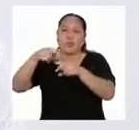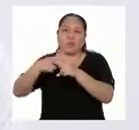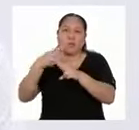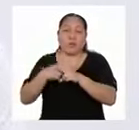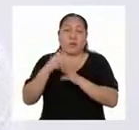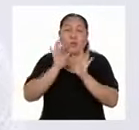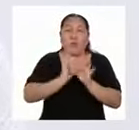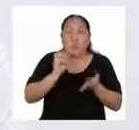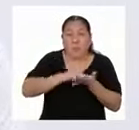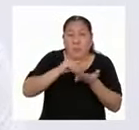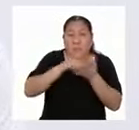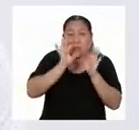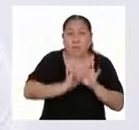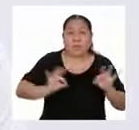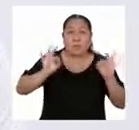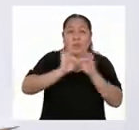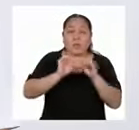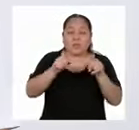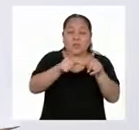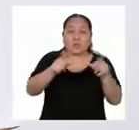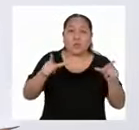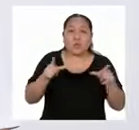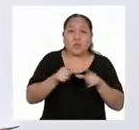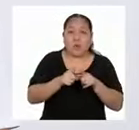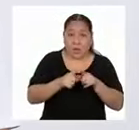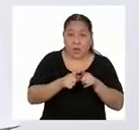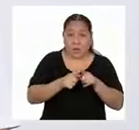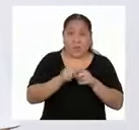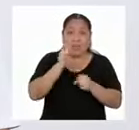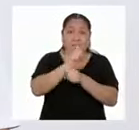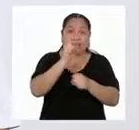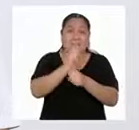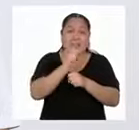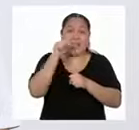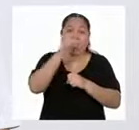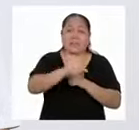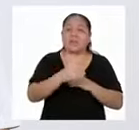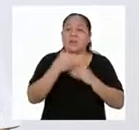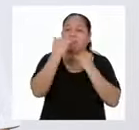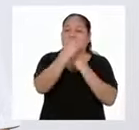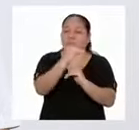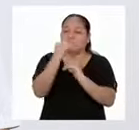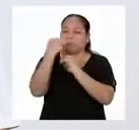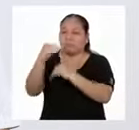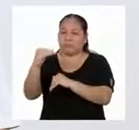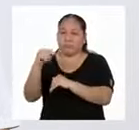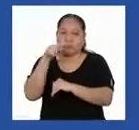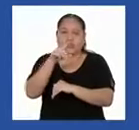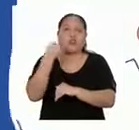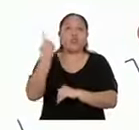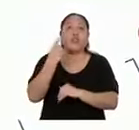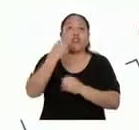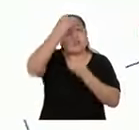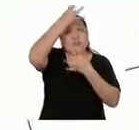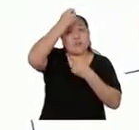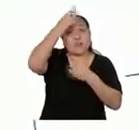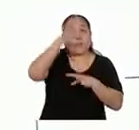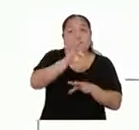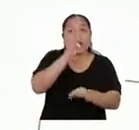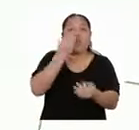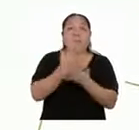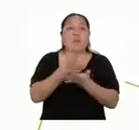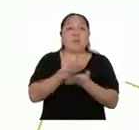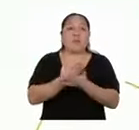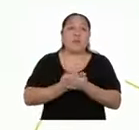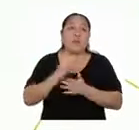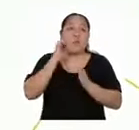tu búsqueda en una zona académica segura, una plataforma que restrinja los resultados a hallazgos académicos. Por ejemplo,